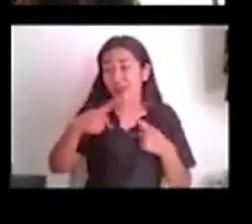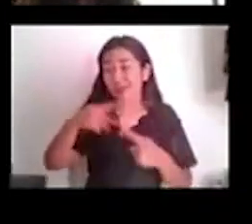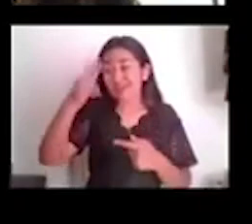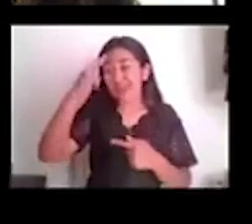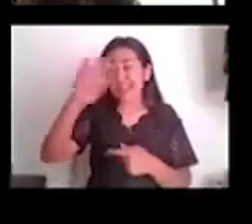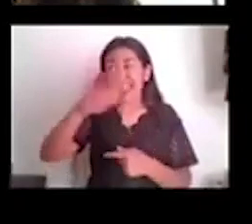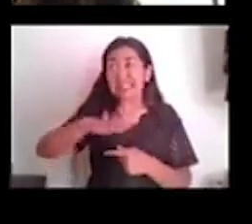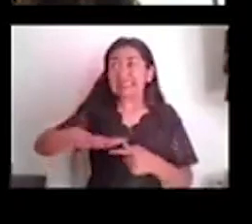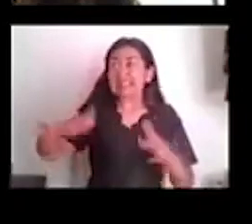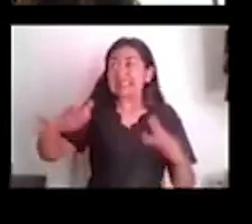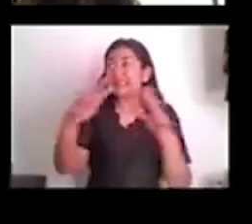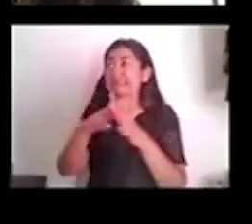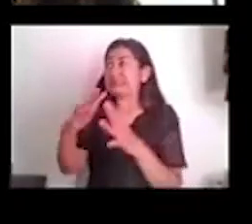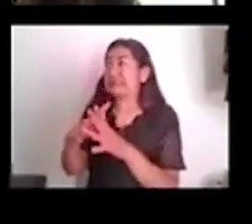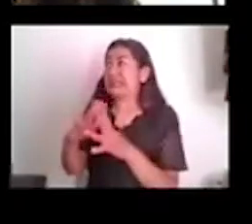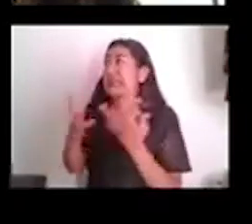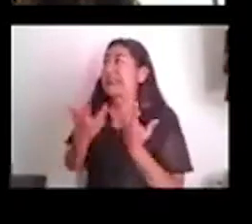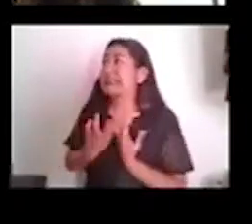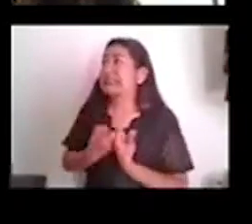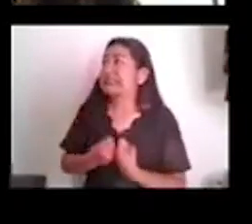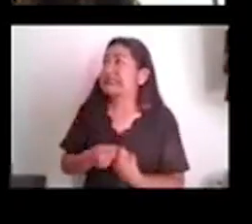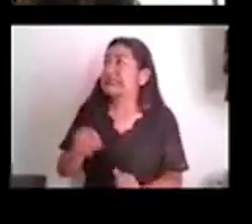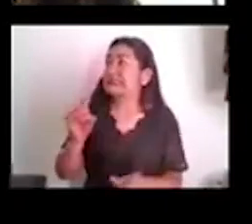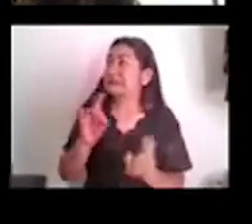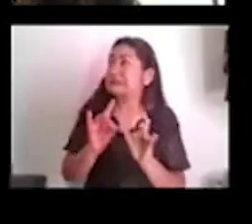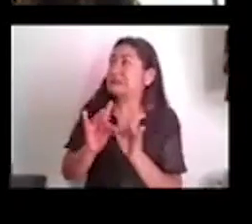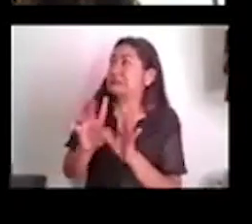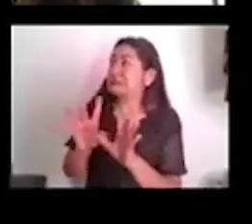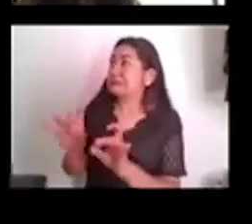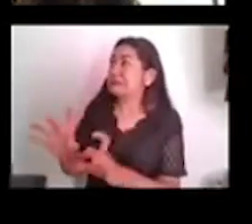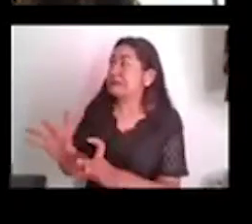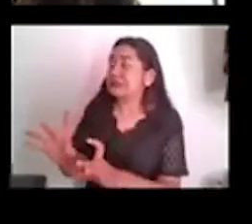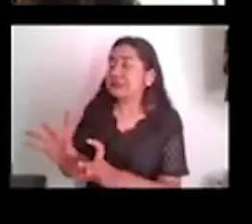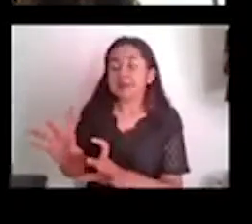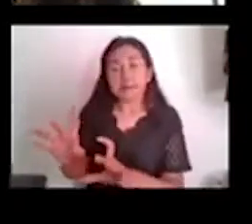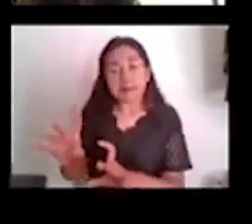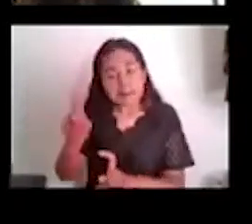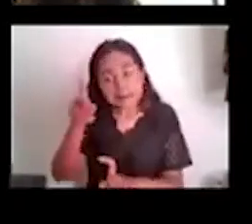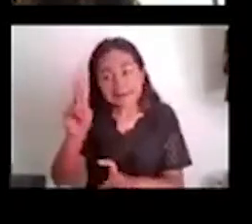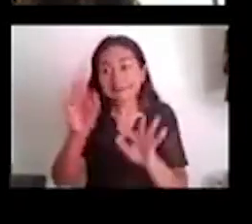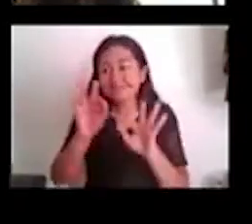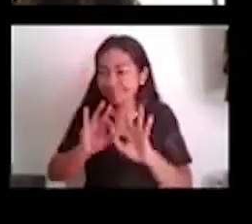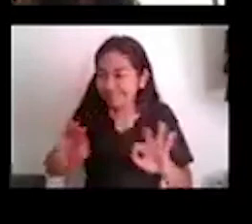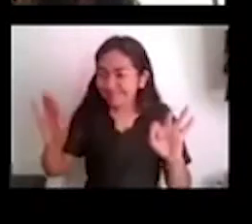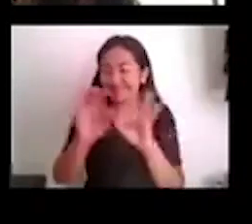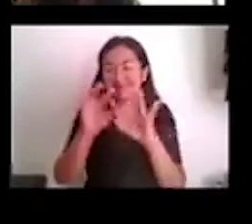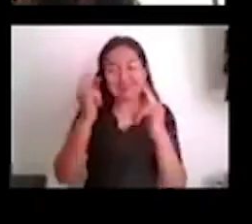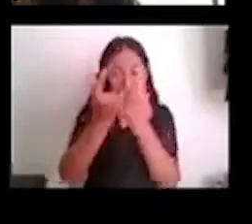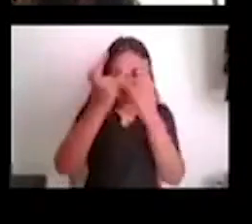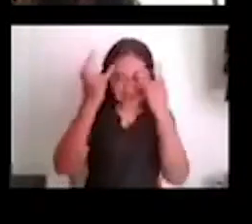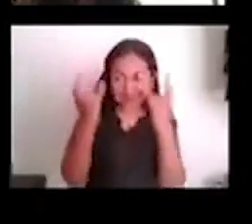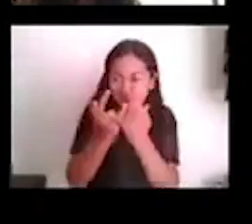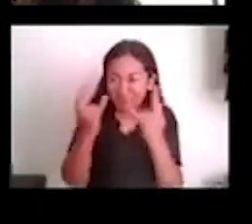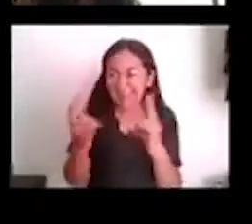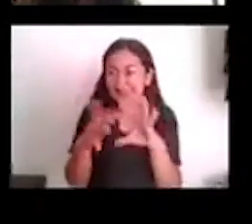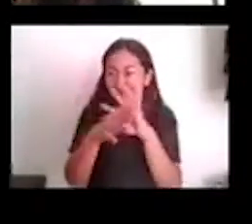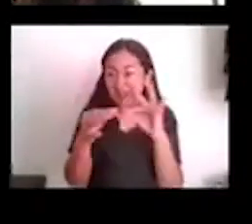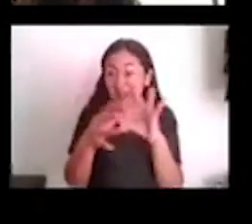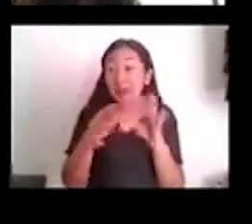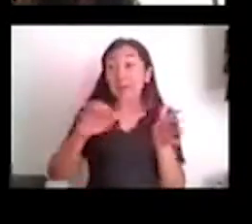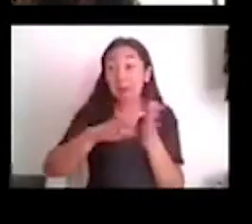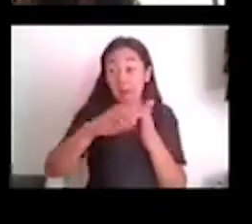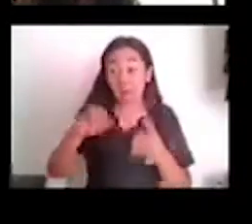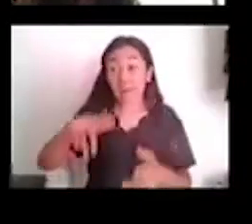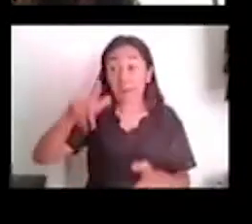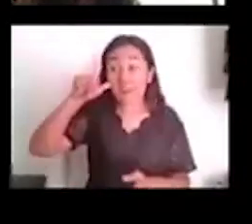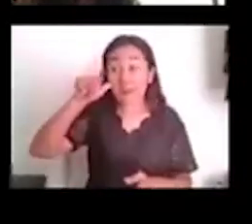¿no? Entonces, pues creo que es importantísimo hacer este recuento, y sobre todo mañana continuaremos con